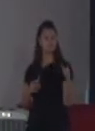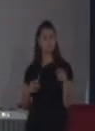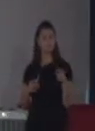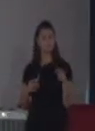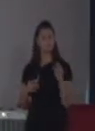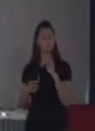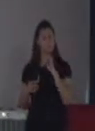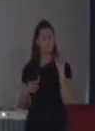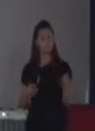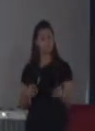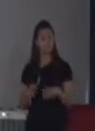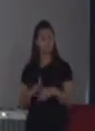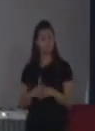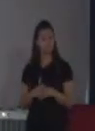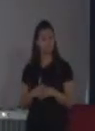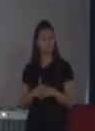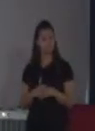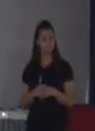Ajá.